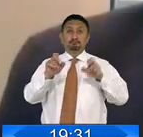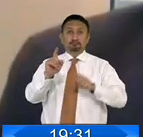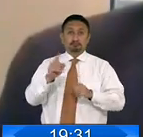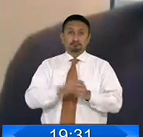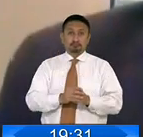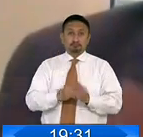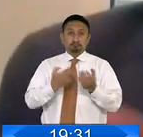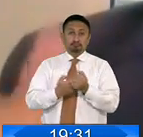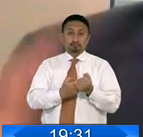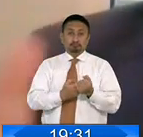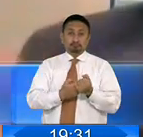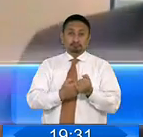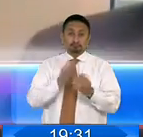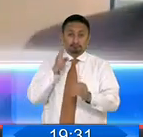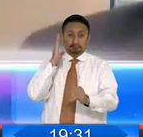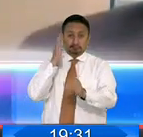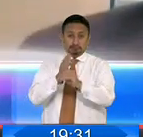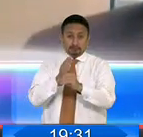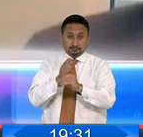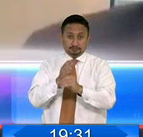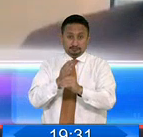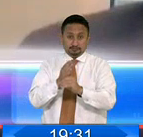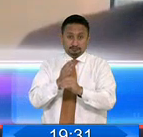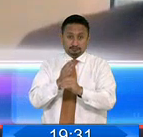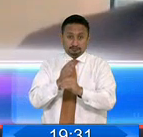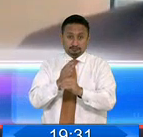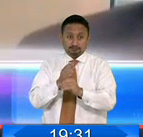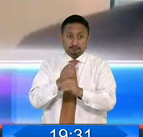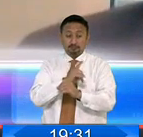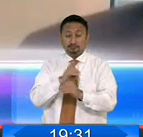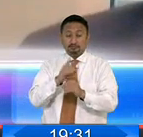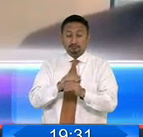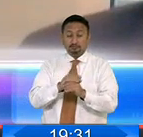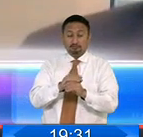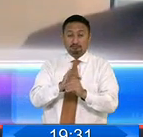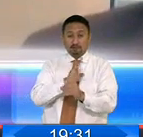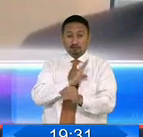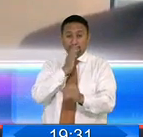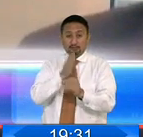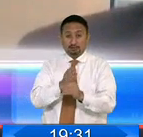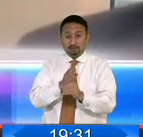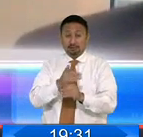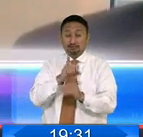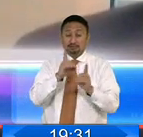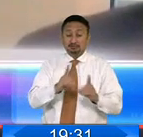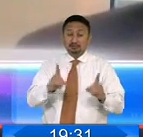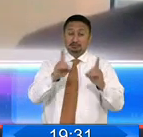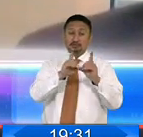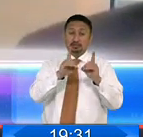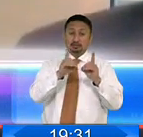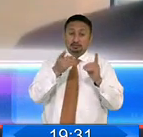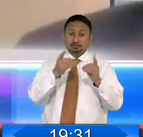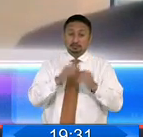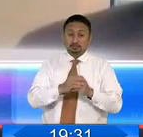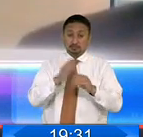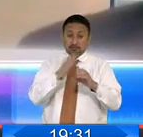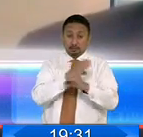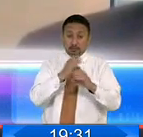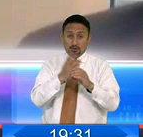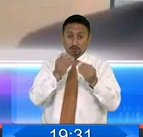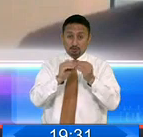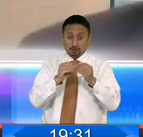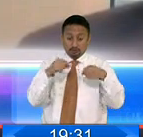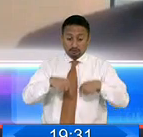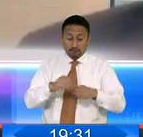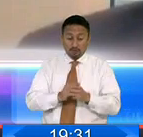es un recurso que va directamente o recurre o ataca a los resultados numéricos esa es la única